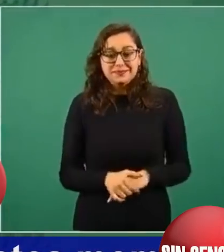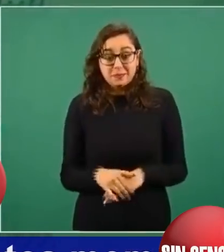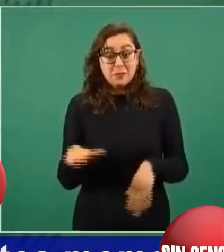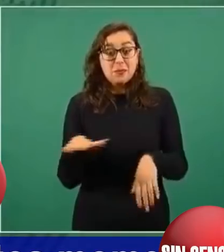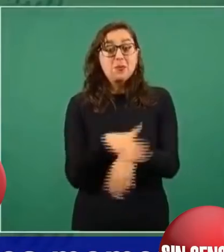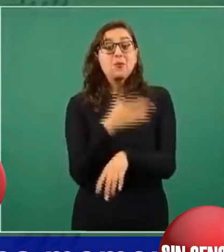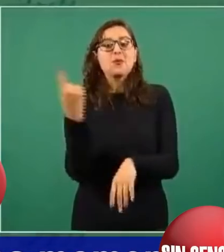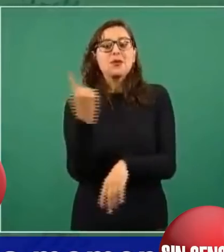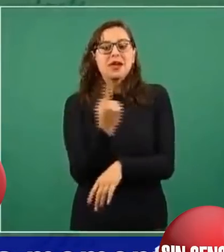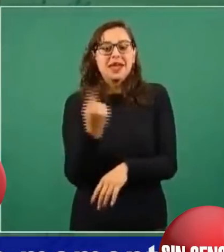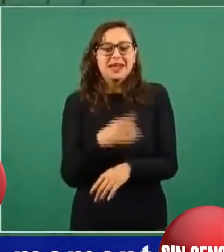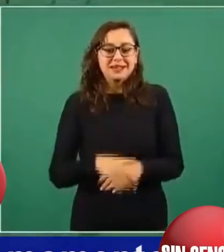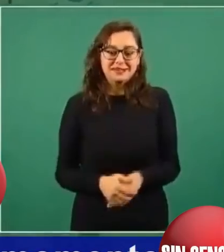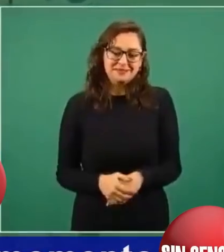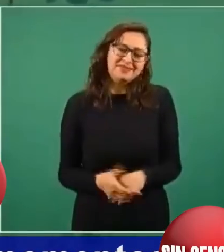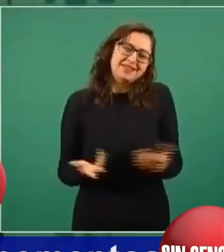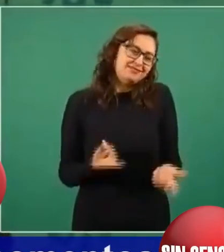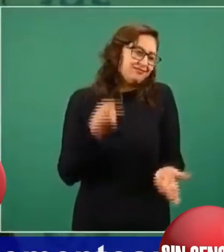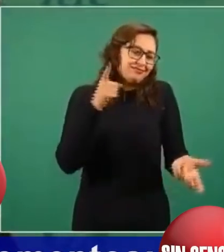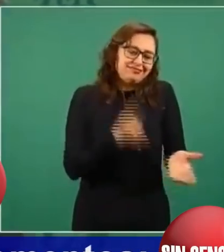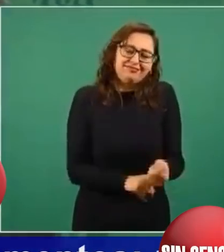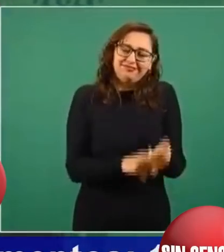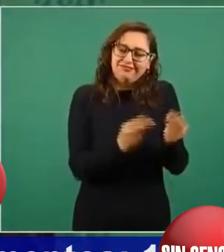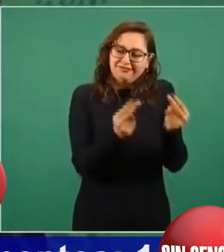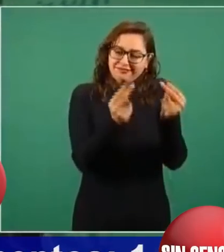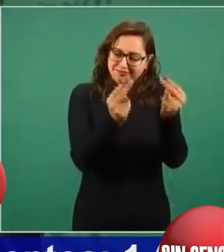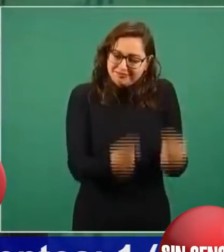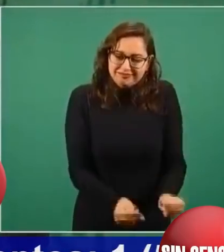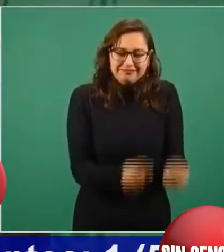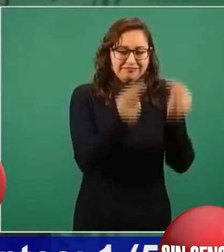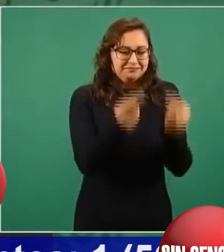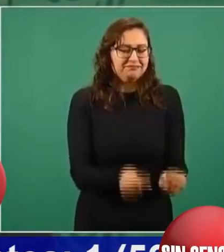porque estaba de por medio el negocio, ya lo expliqué ayer.